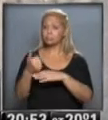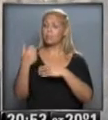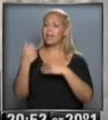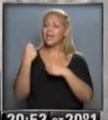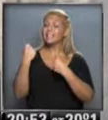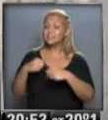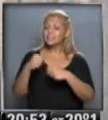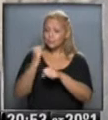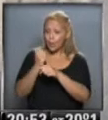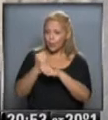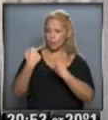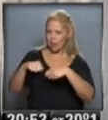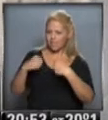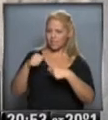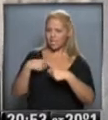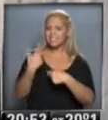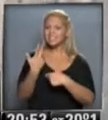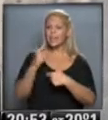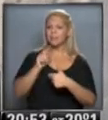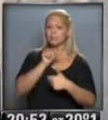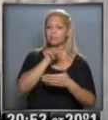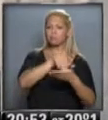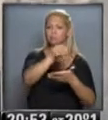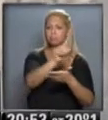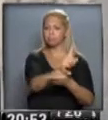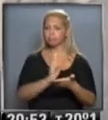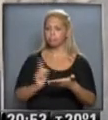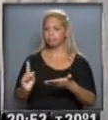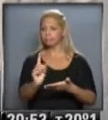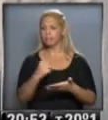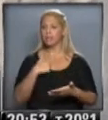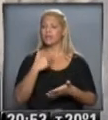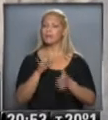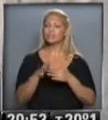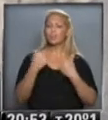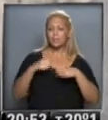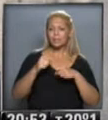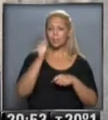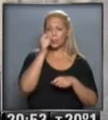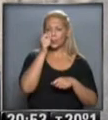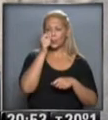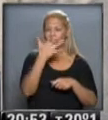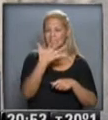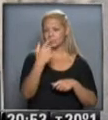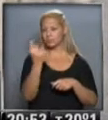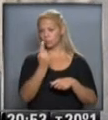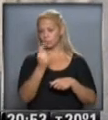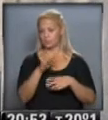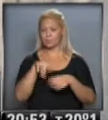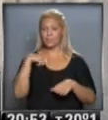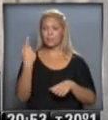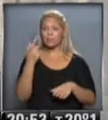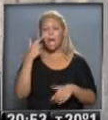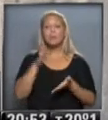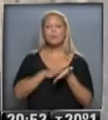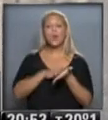jugarlo con tres puntas y después hicimos prácticamente 20, 25 minutos. Después también tuvimos la prueba